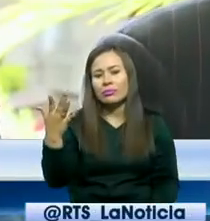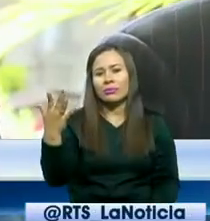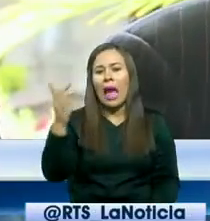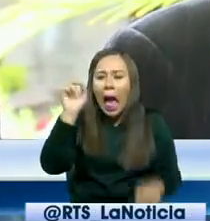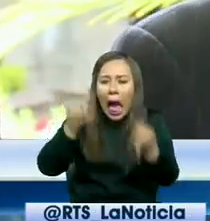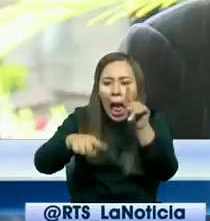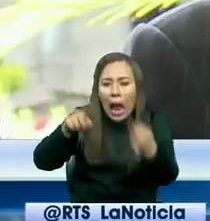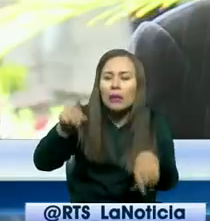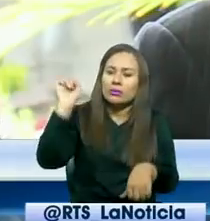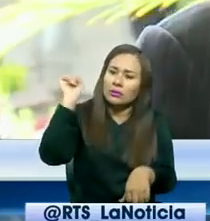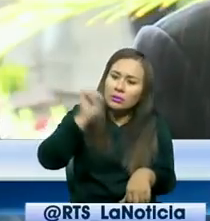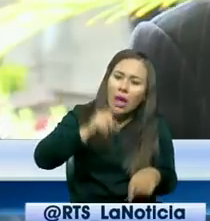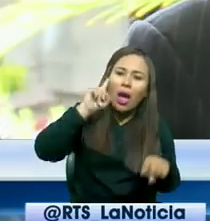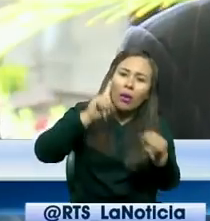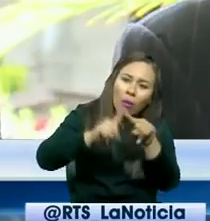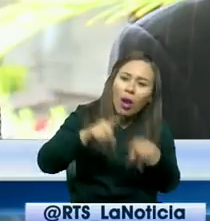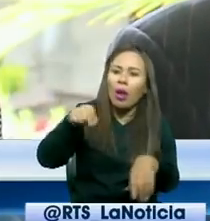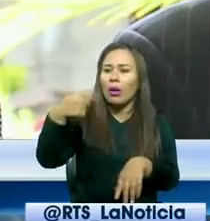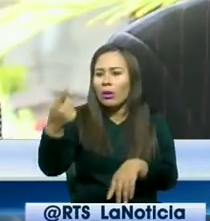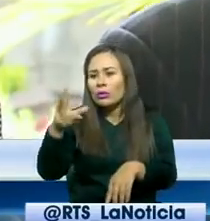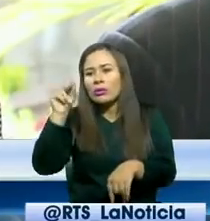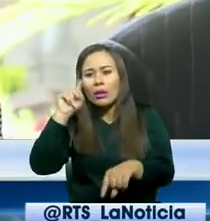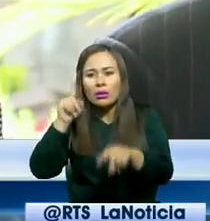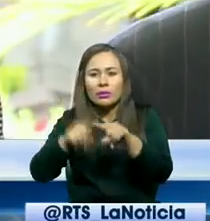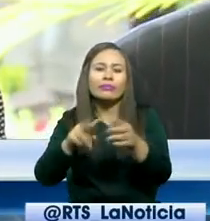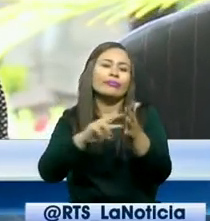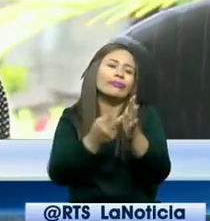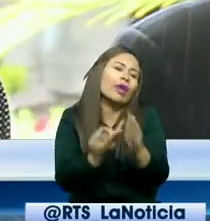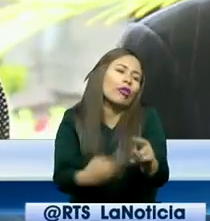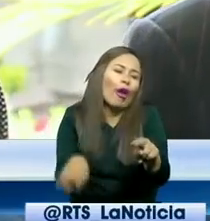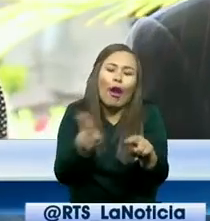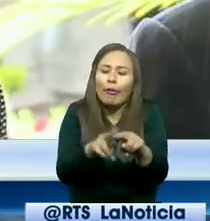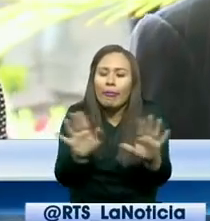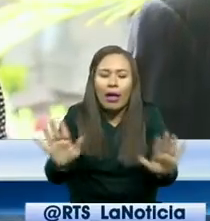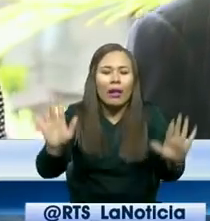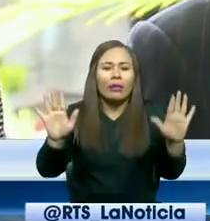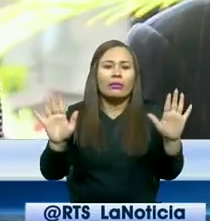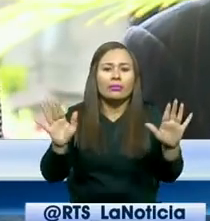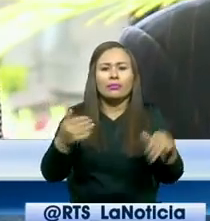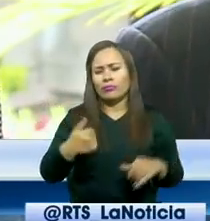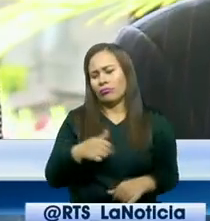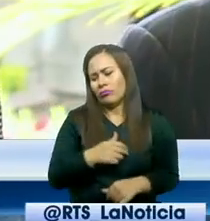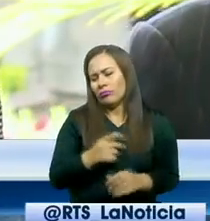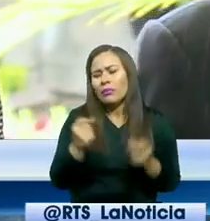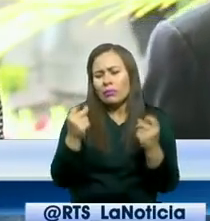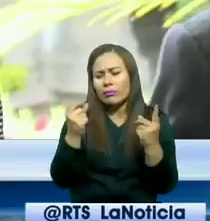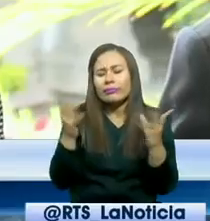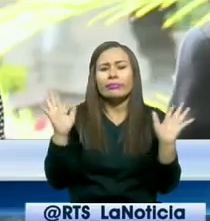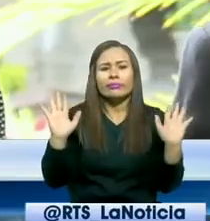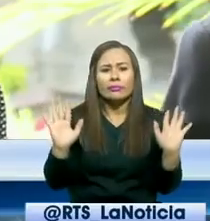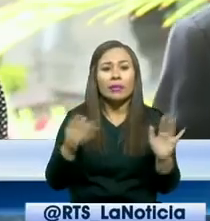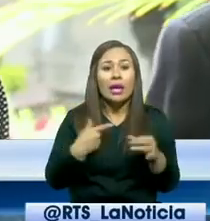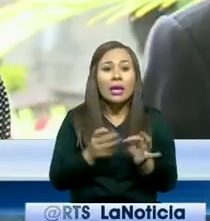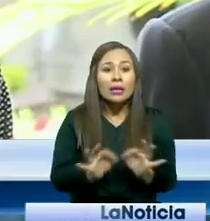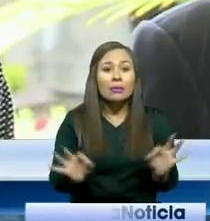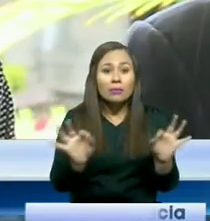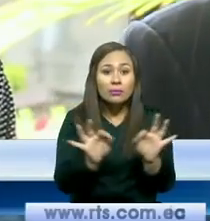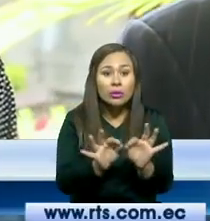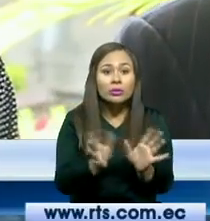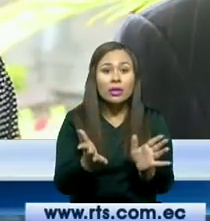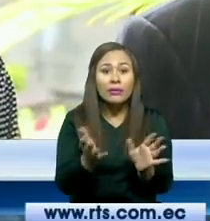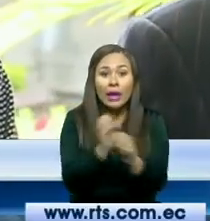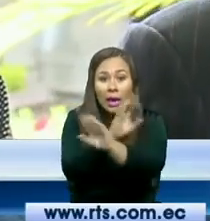su grandiosidad, sino también en sus personas, en sus habitantes. No vamos a estar de acuerdo en todo, lo importante es nunca cerrar el